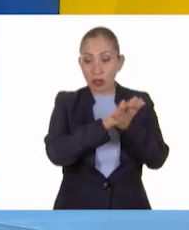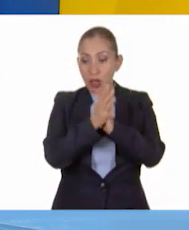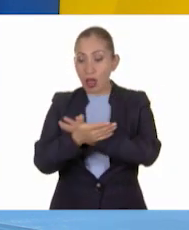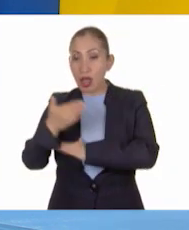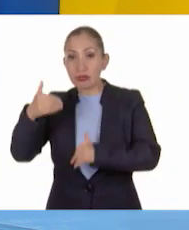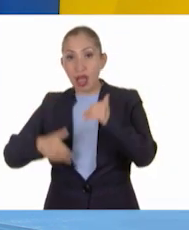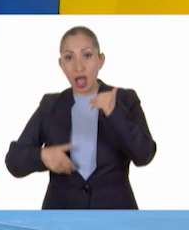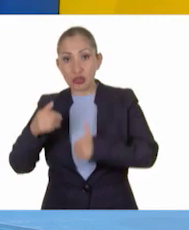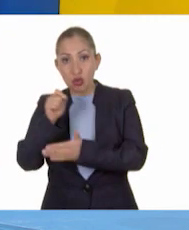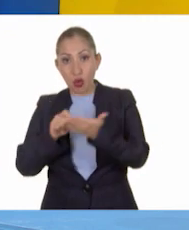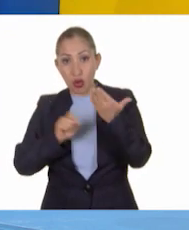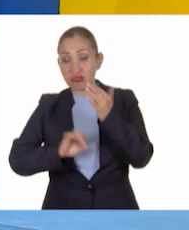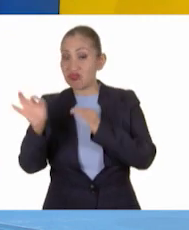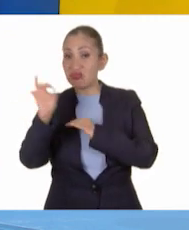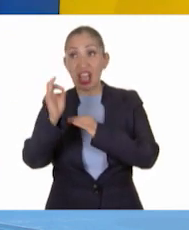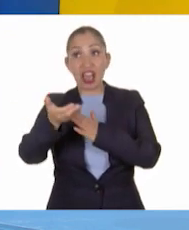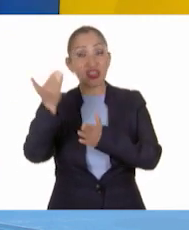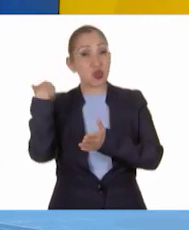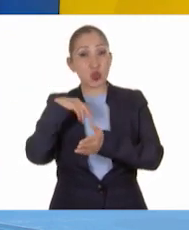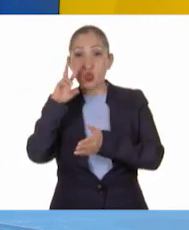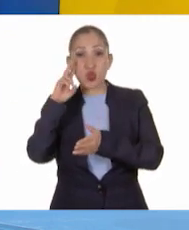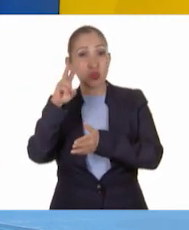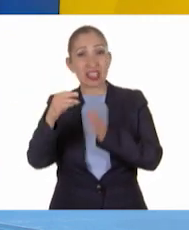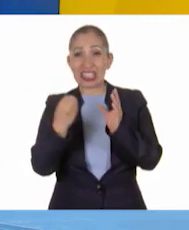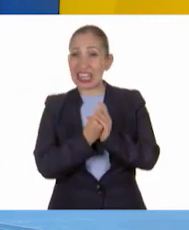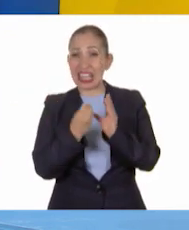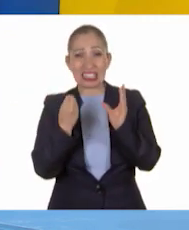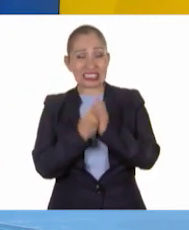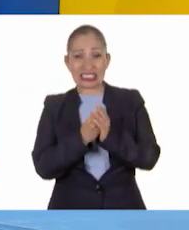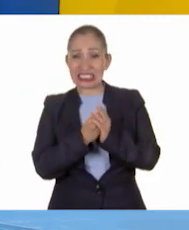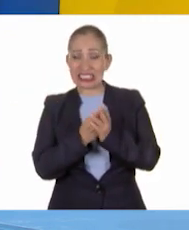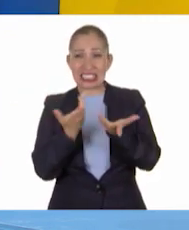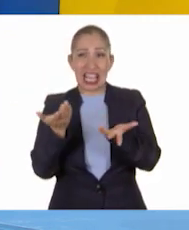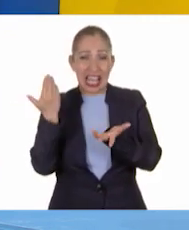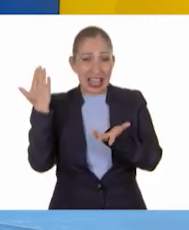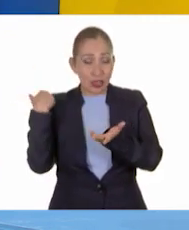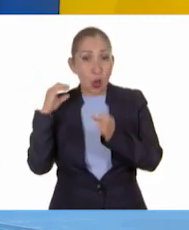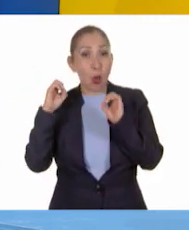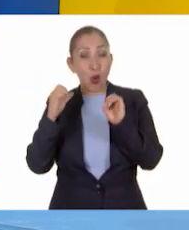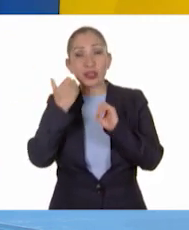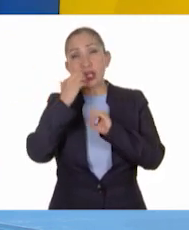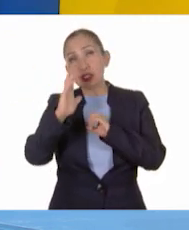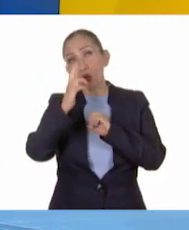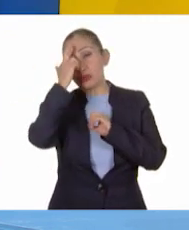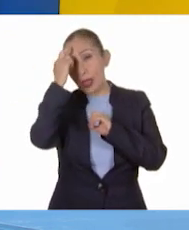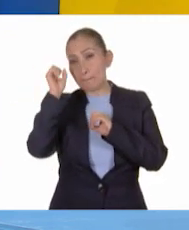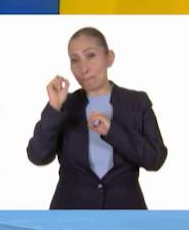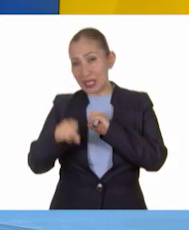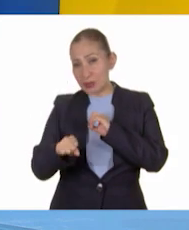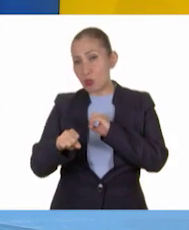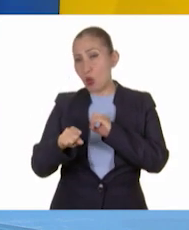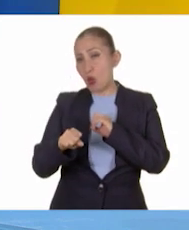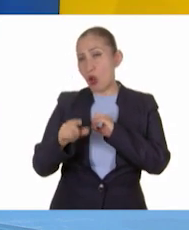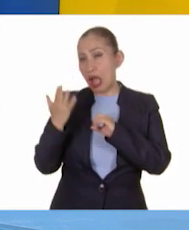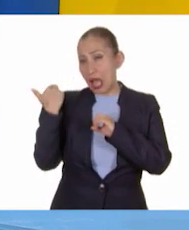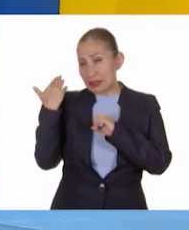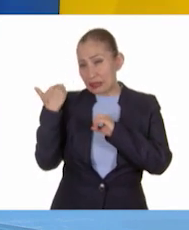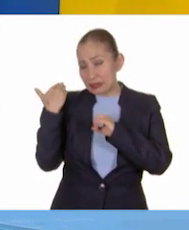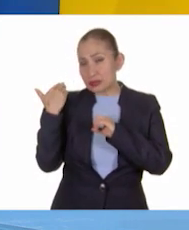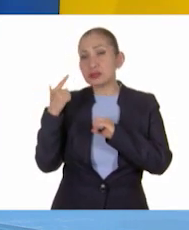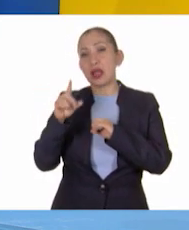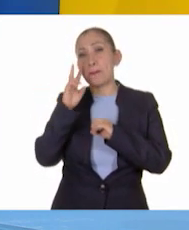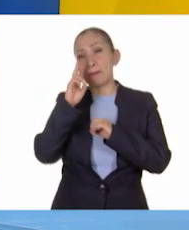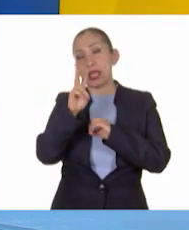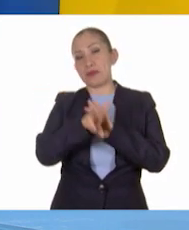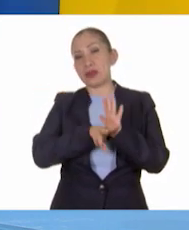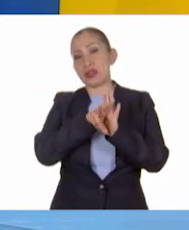motivo no pudieron acompañarnos en alguna de las sesiones anteriores o si quieren repasar o fortalecer algún aprendizaje, pueden ver